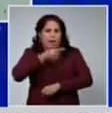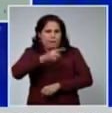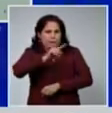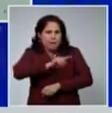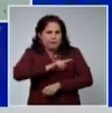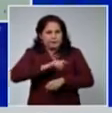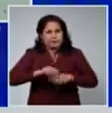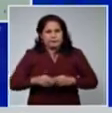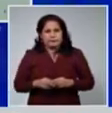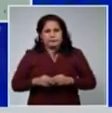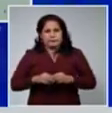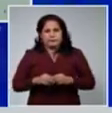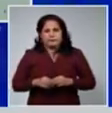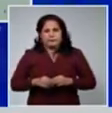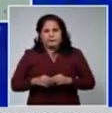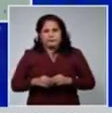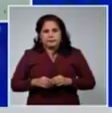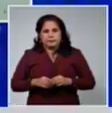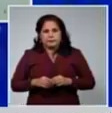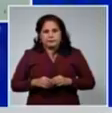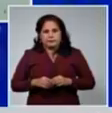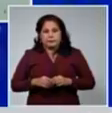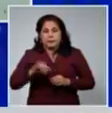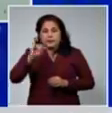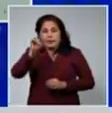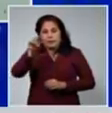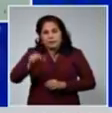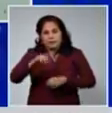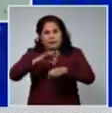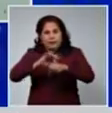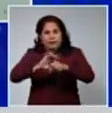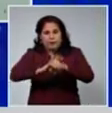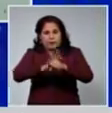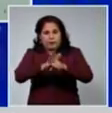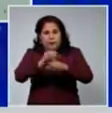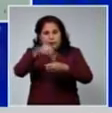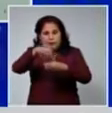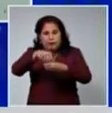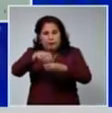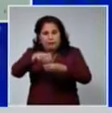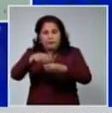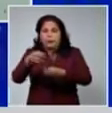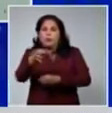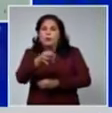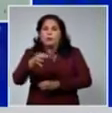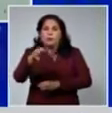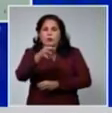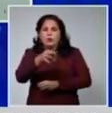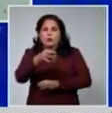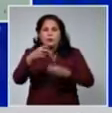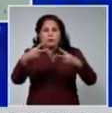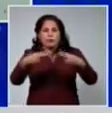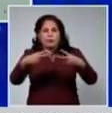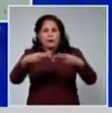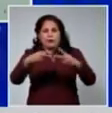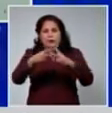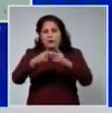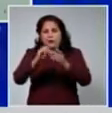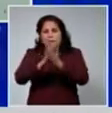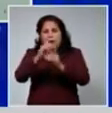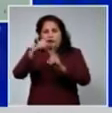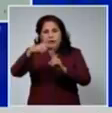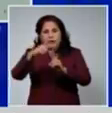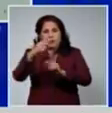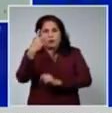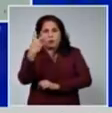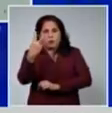ocasiones soy plazo del cuerpo de manuel municipio de cárdenas matanzas debe